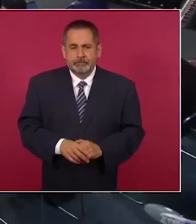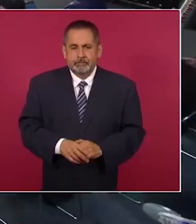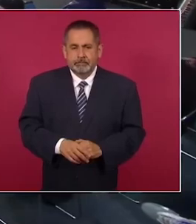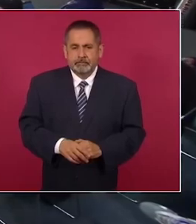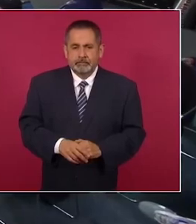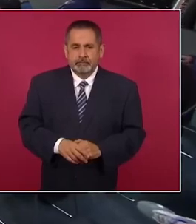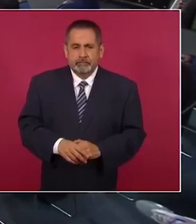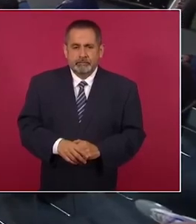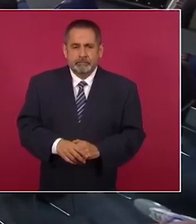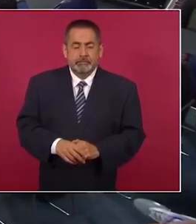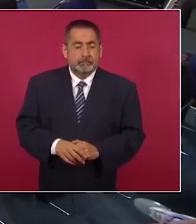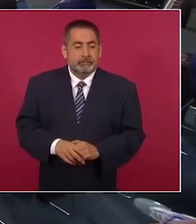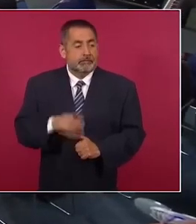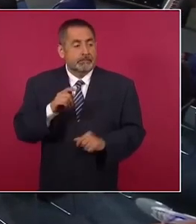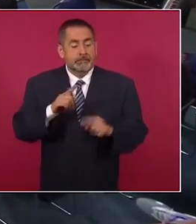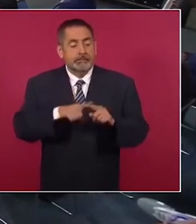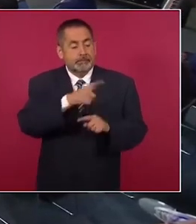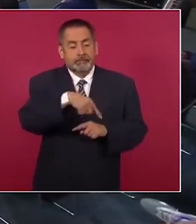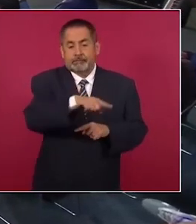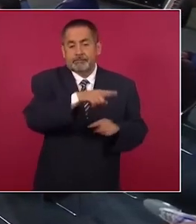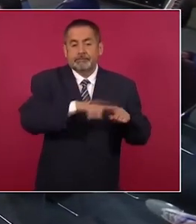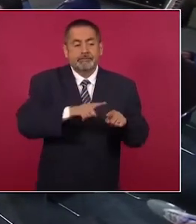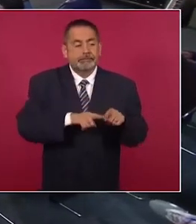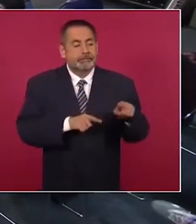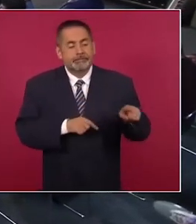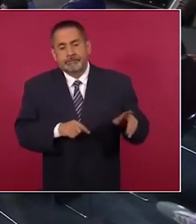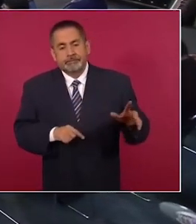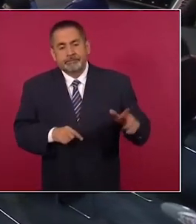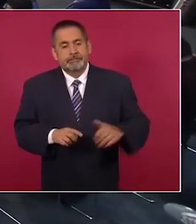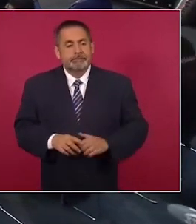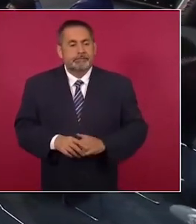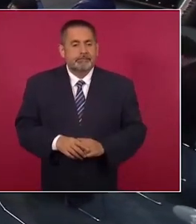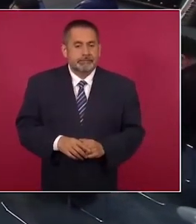que quienes